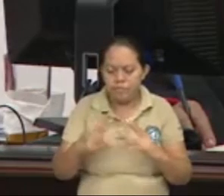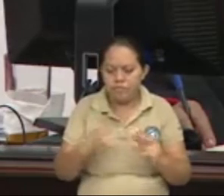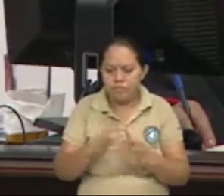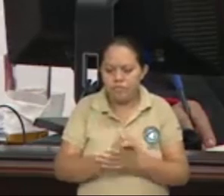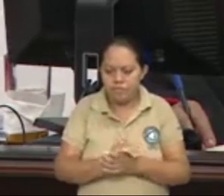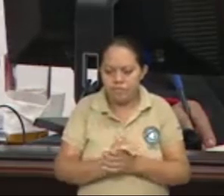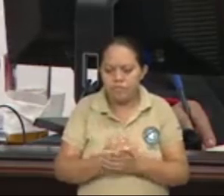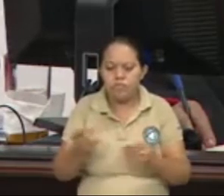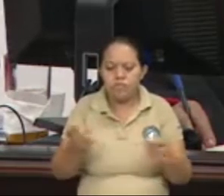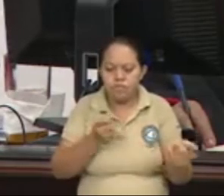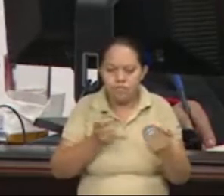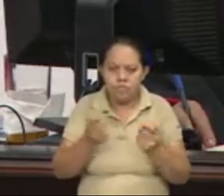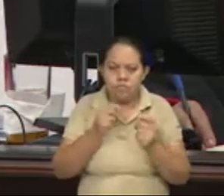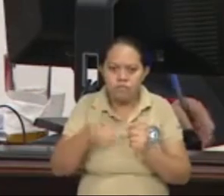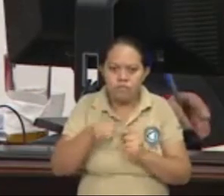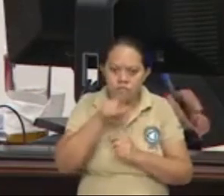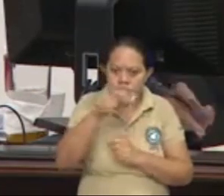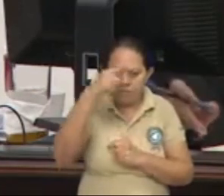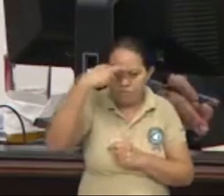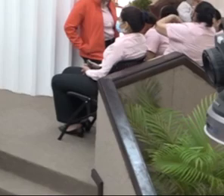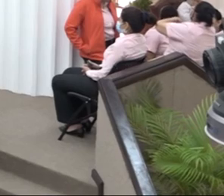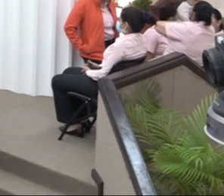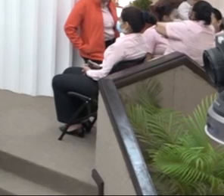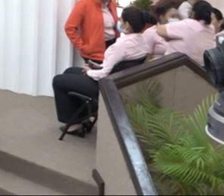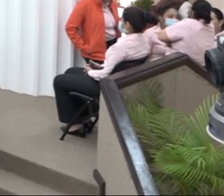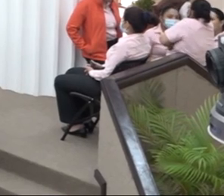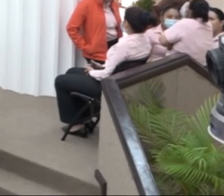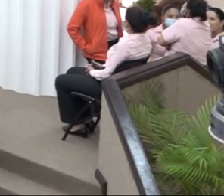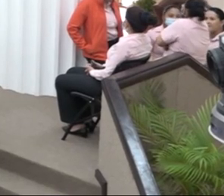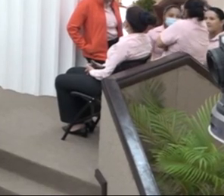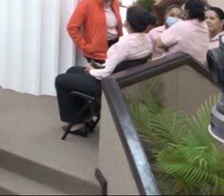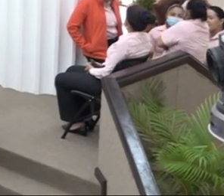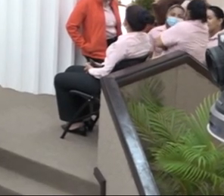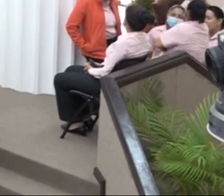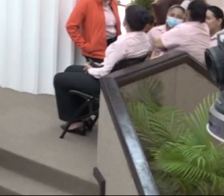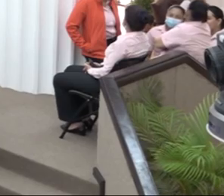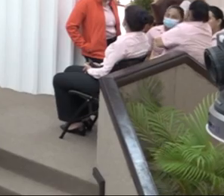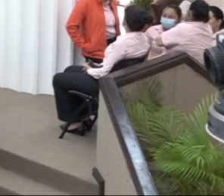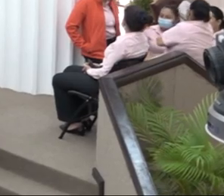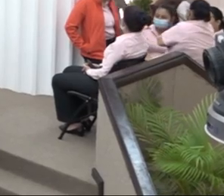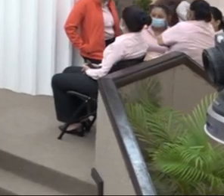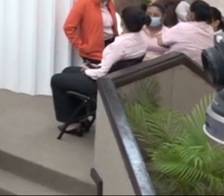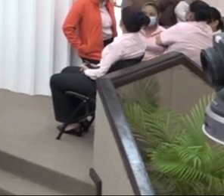que serán coordinadas por las instancias correspondientes. Noticias 12, Darlene Tellez.